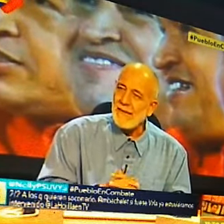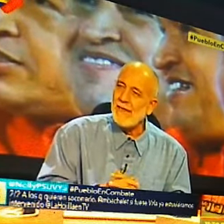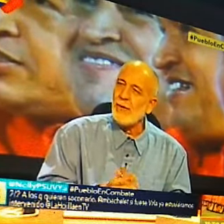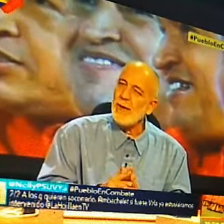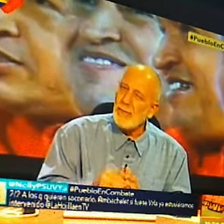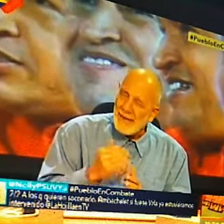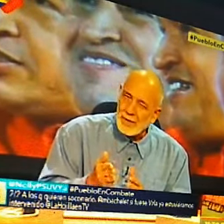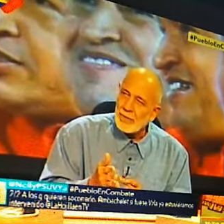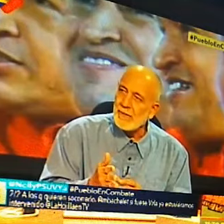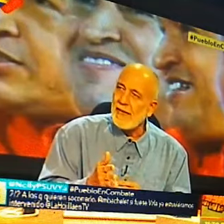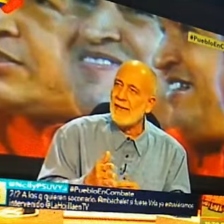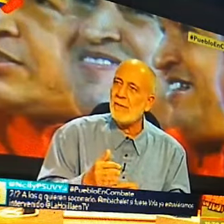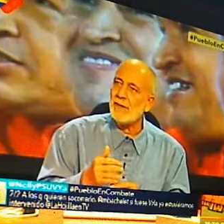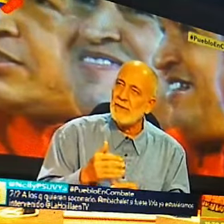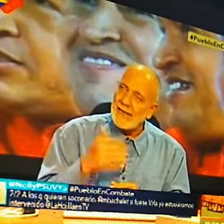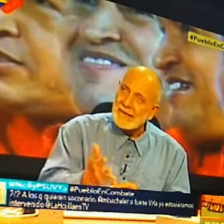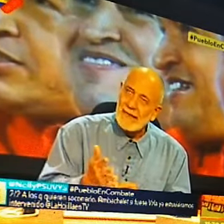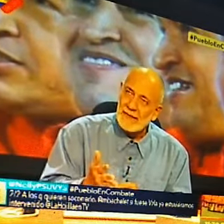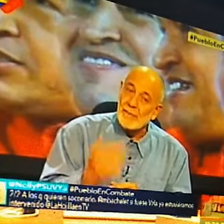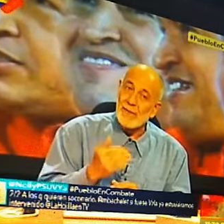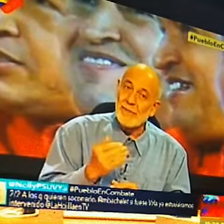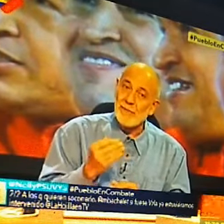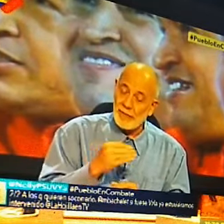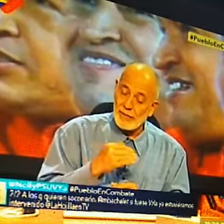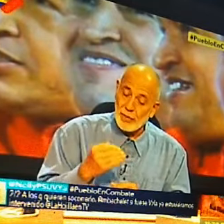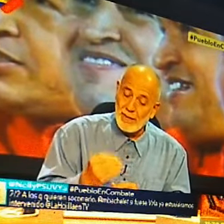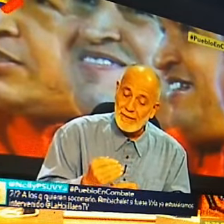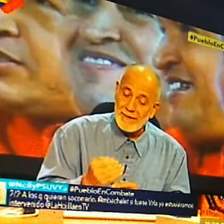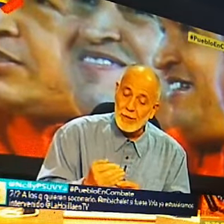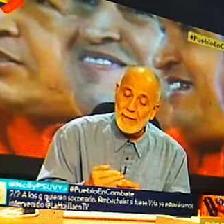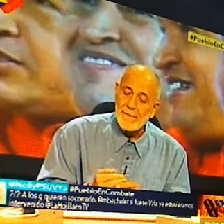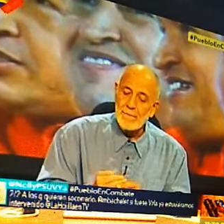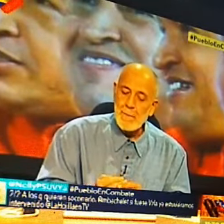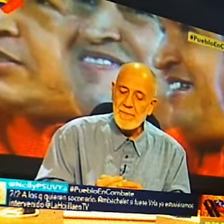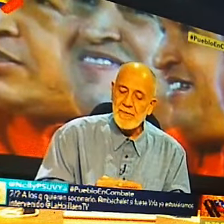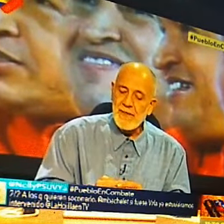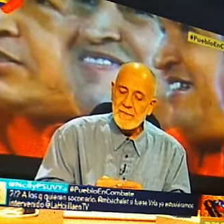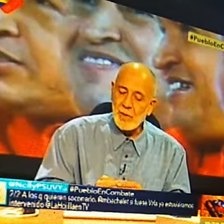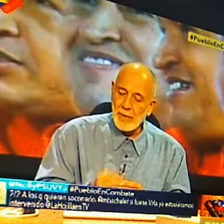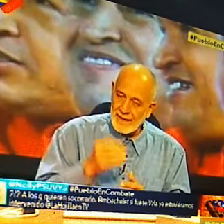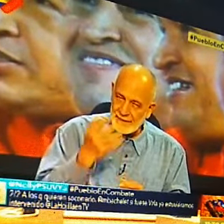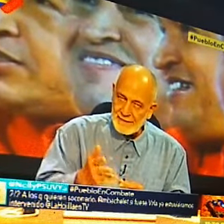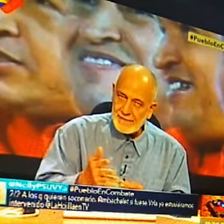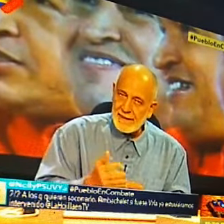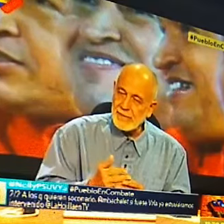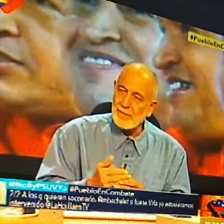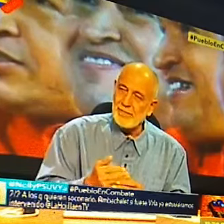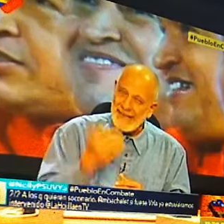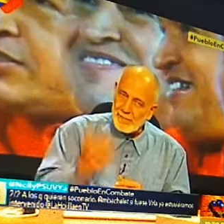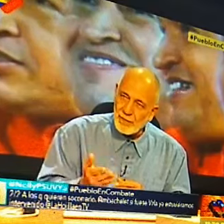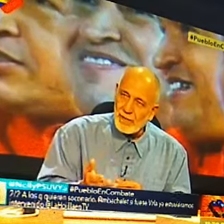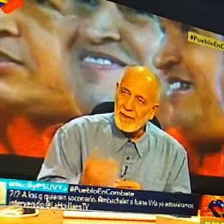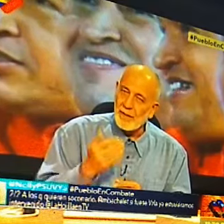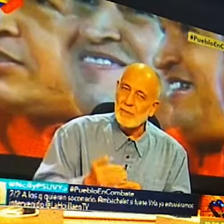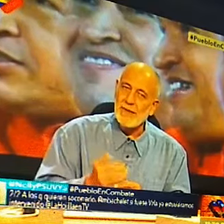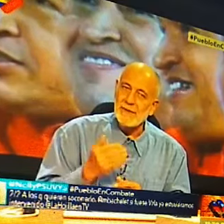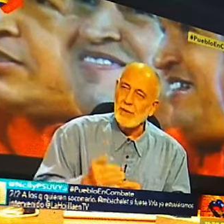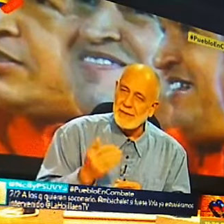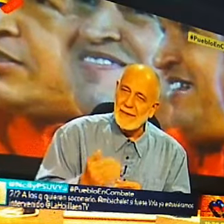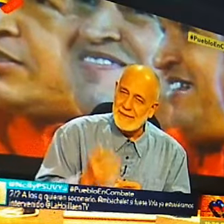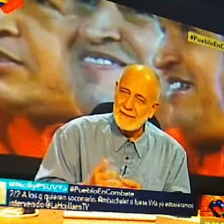el video y luego verlo en el momento antes de entrar, porque no lo habían pasado todavía. Lo iban a pasar y yo pedí por favor que me lo